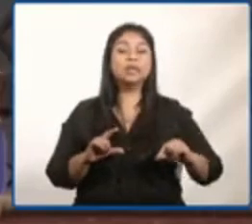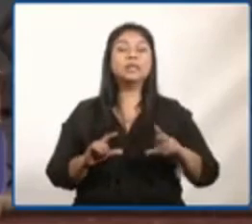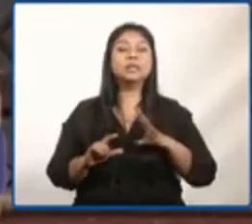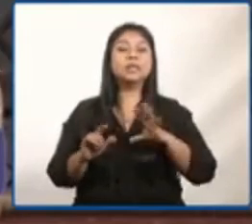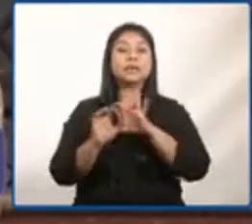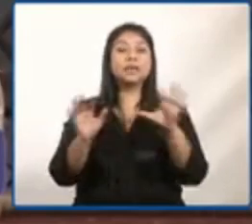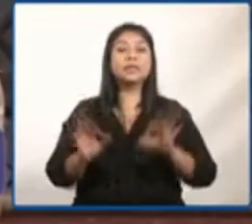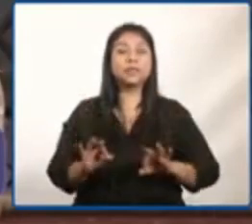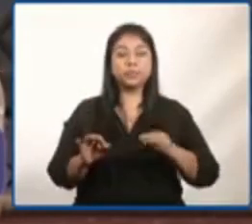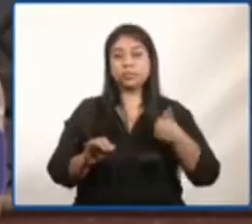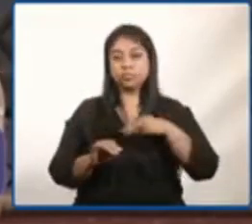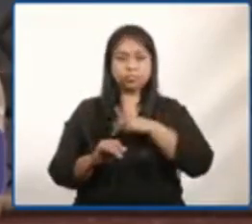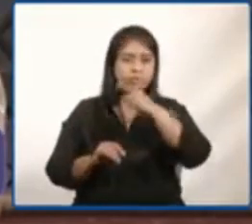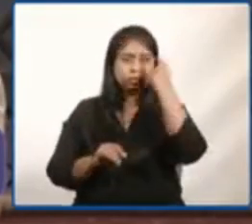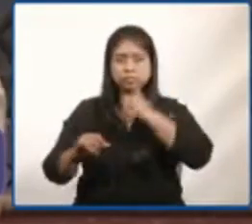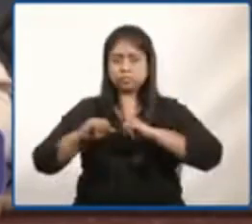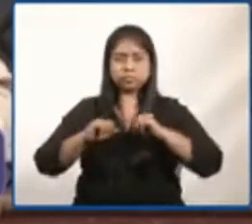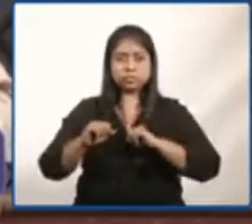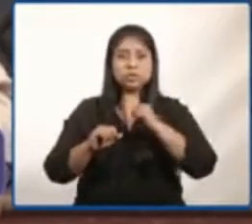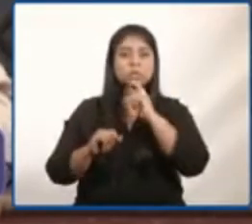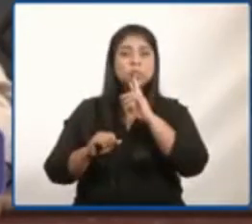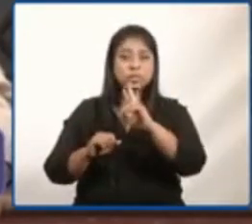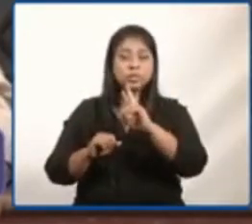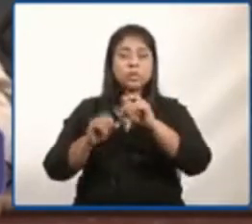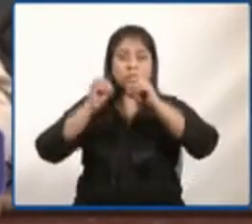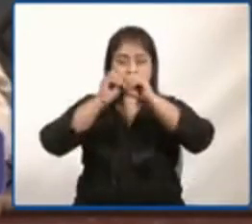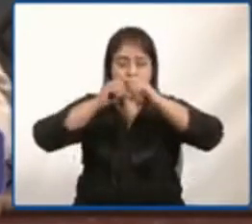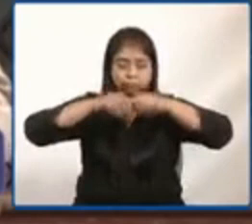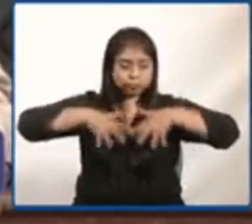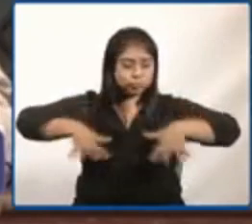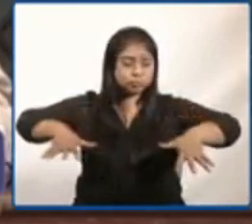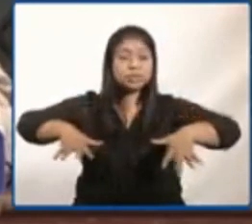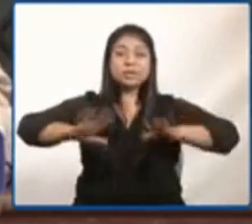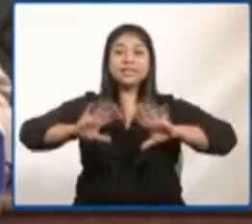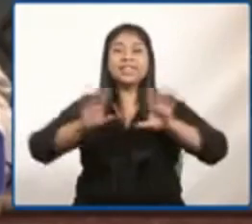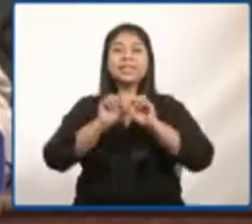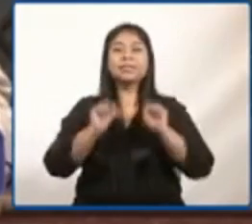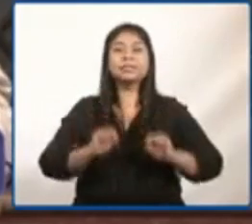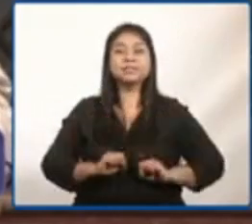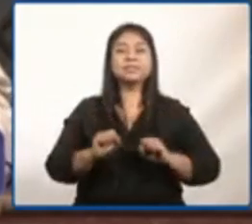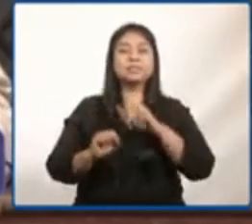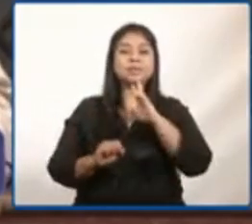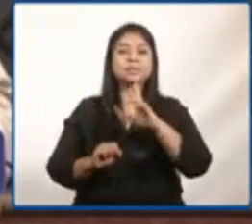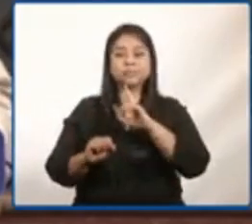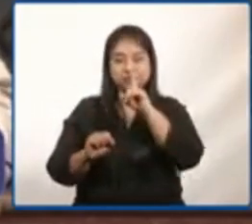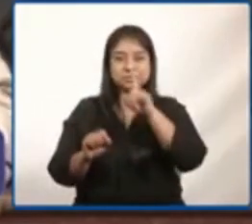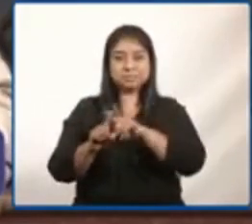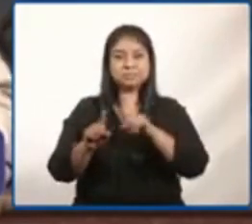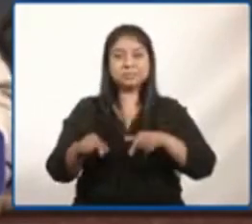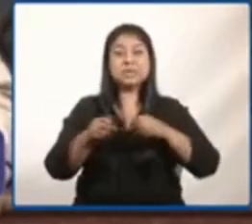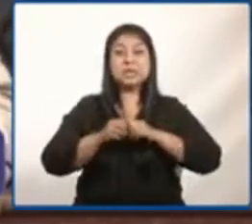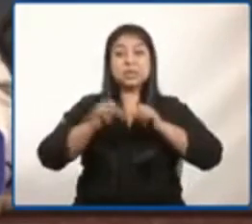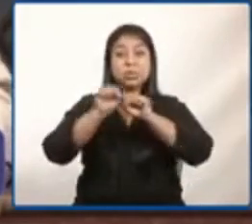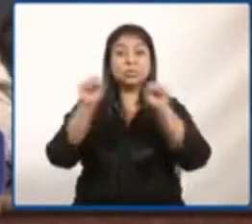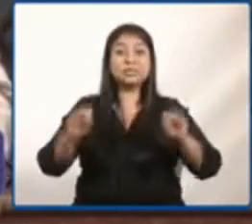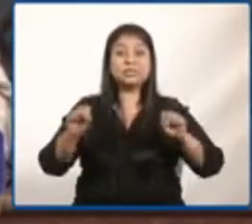sistema escalonado para dar respuesta a estas situaciones. Entonces, de acuerdo con el Plan Nacional de Respuesta, se trabaja con ese sistema escalonado